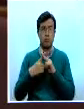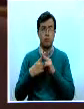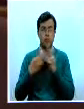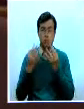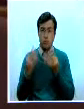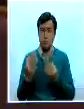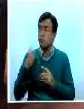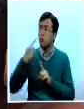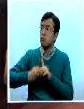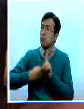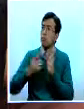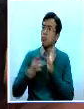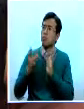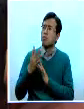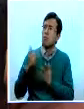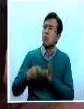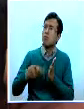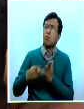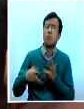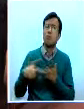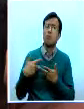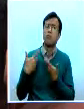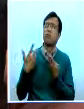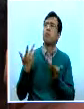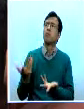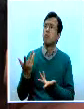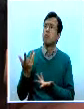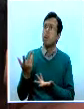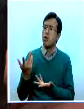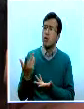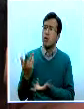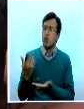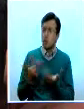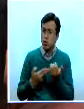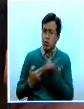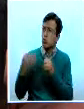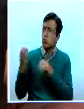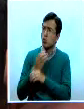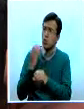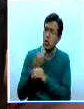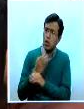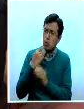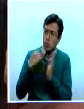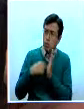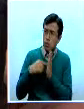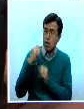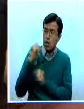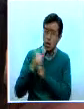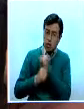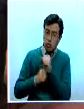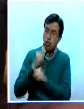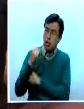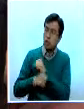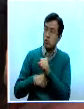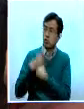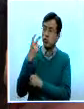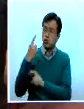del mes de abril qué pasa con aquellos recursos sobre los cuales también se hace el cálculo porque se hace un cálculo anual de 12 meses